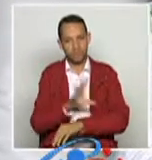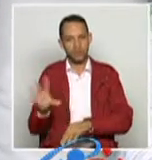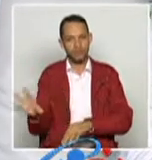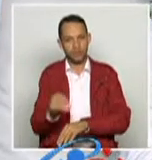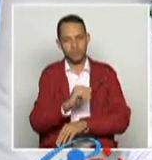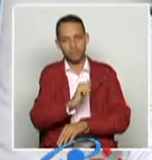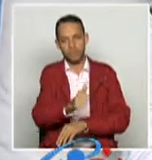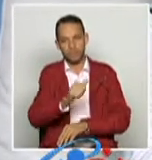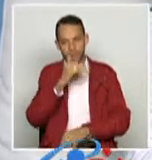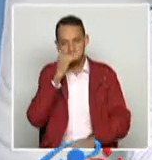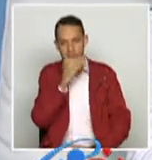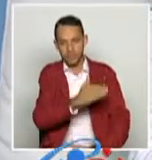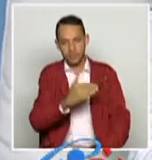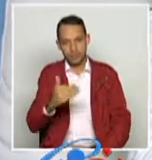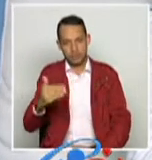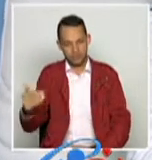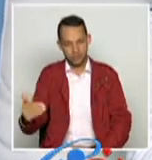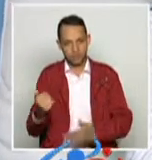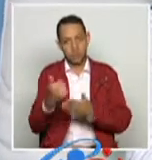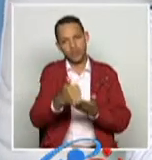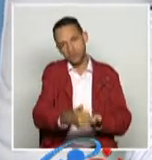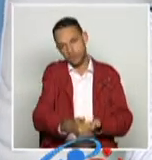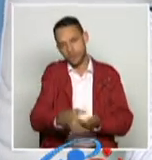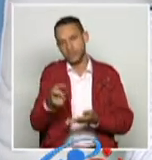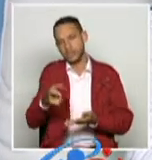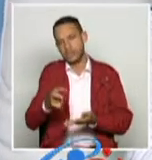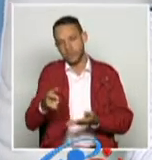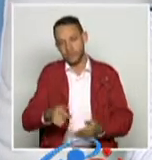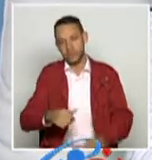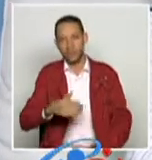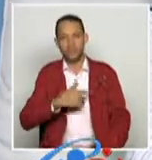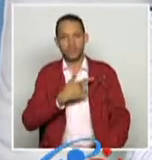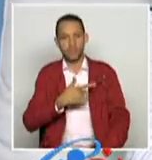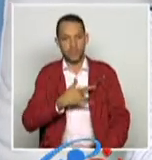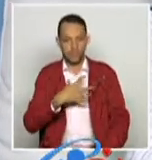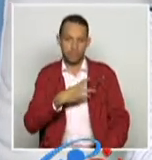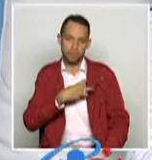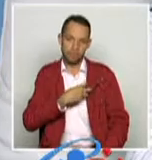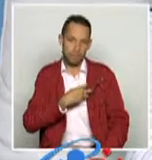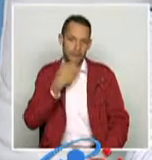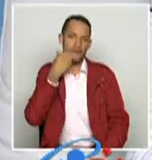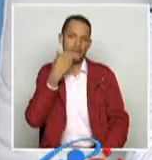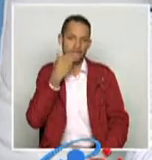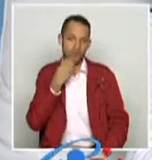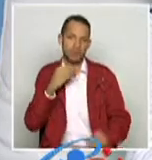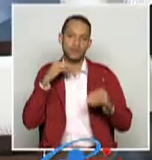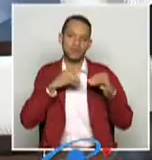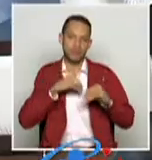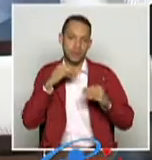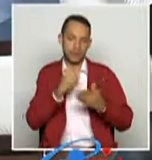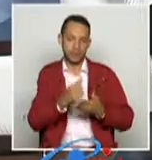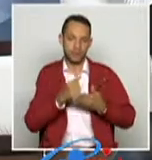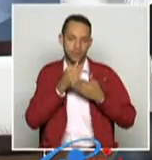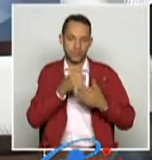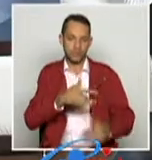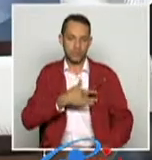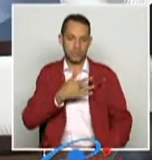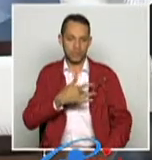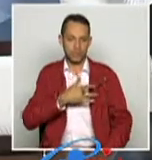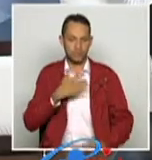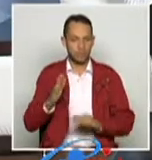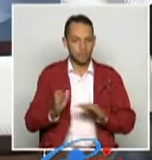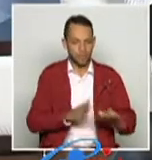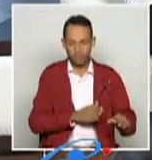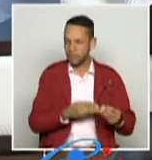atender niños en la invitación que hoy venimos a hacerles, niños de esta región y que necesitan nuestra ayuda. ¿Qué es lo que hace la